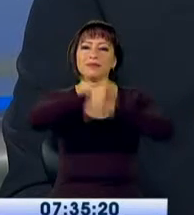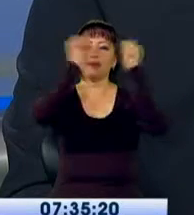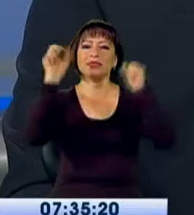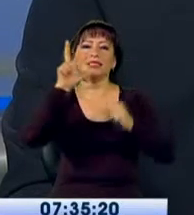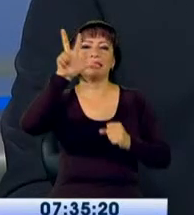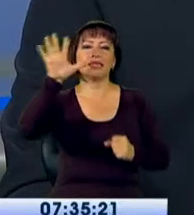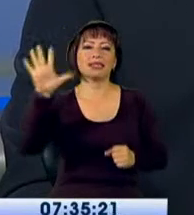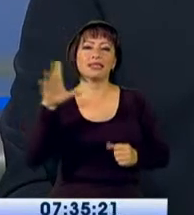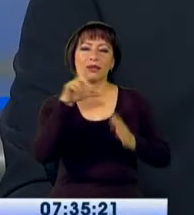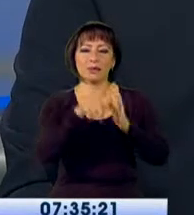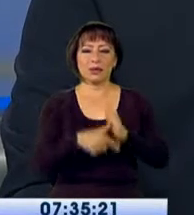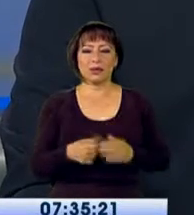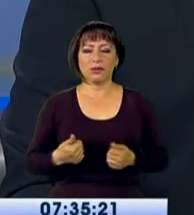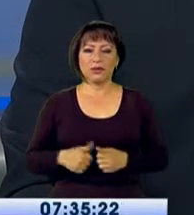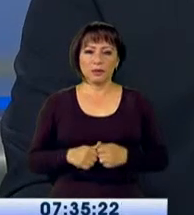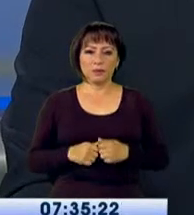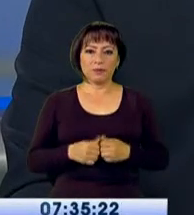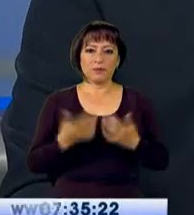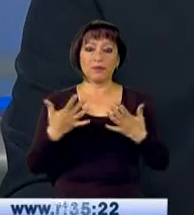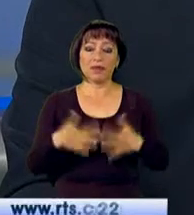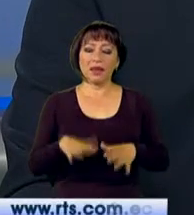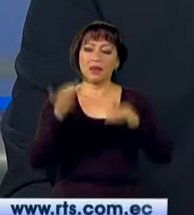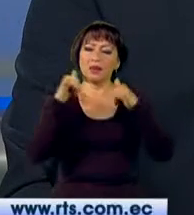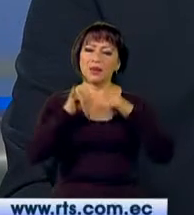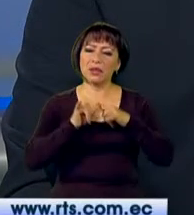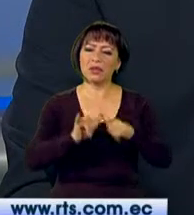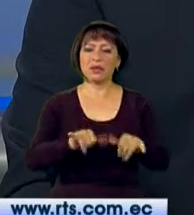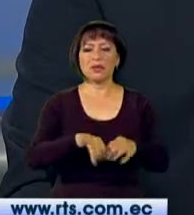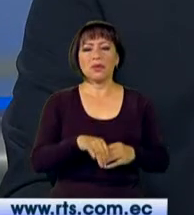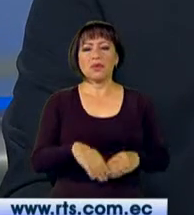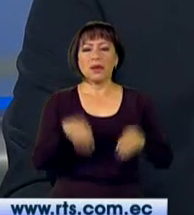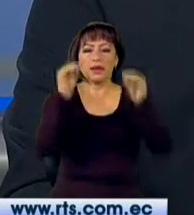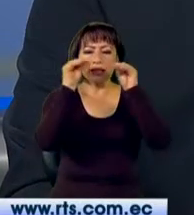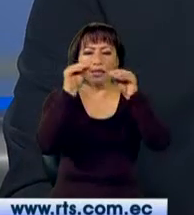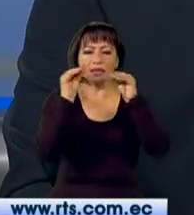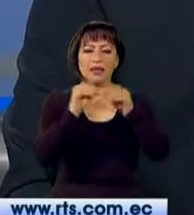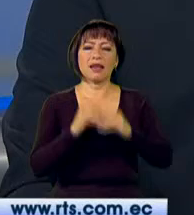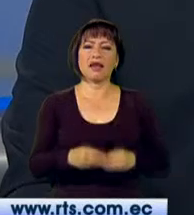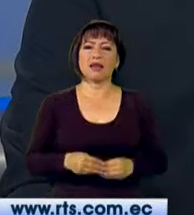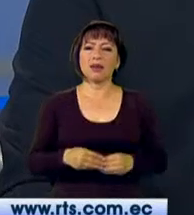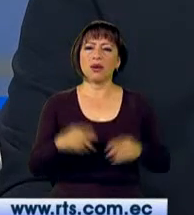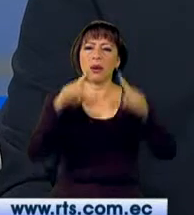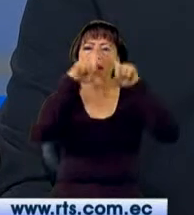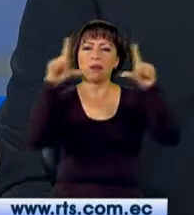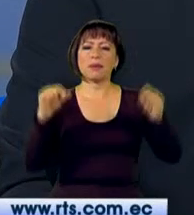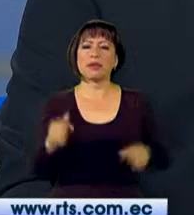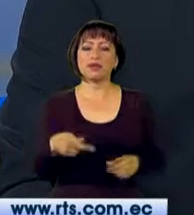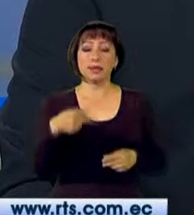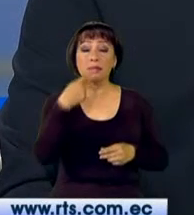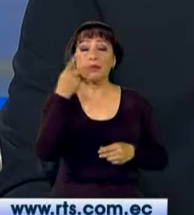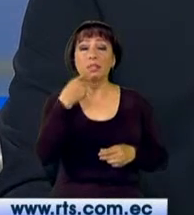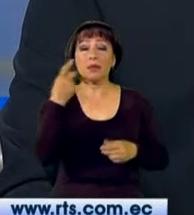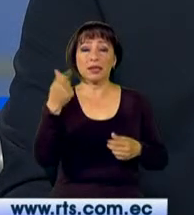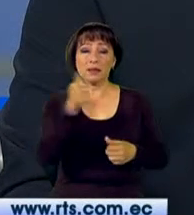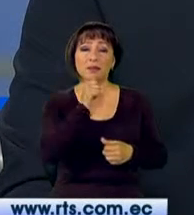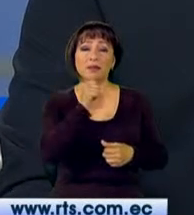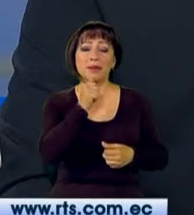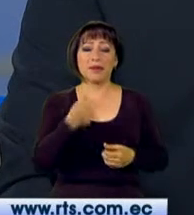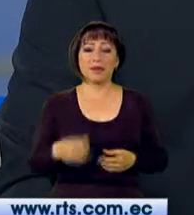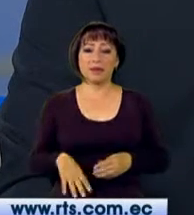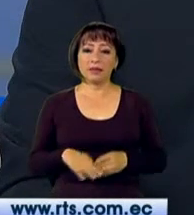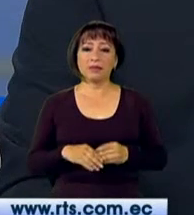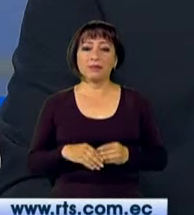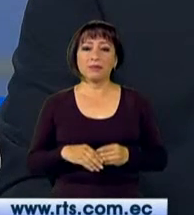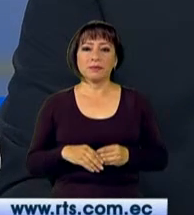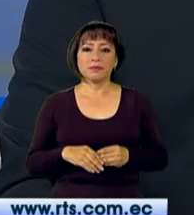Con la Secretaría de Gestión de Riesgos continúa capacitando a representantes de empresas públicas y privadas en torno a la posible erupción del volcán Cotopaxi. Ellos